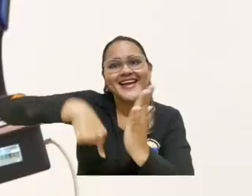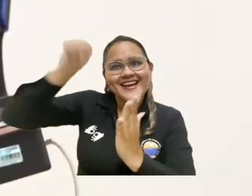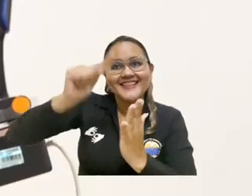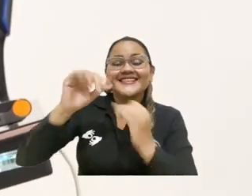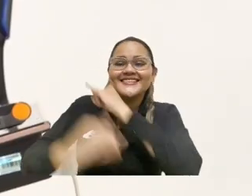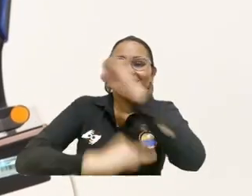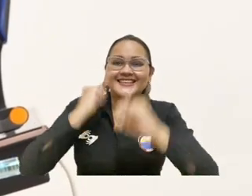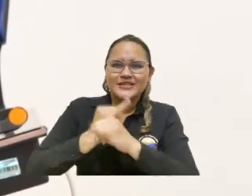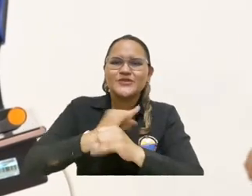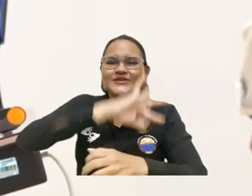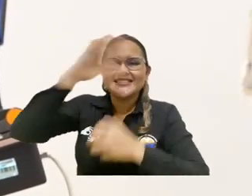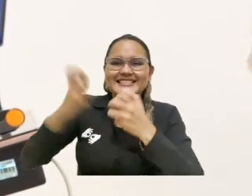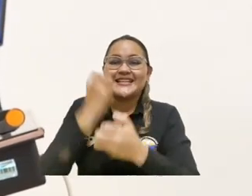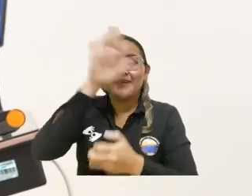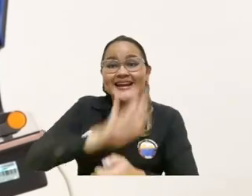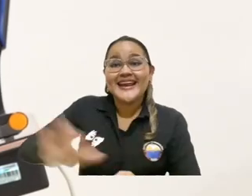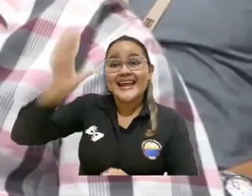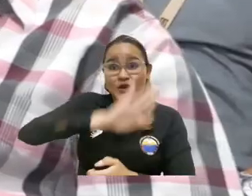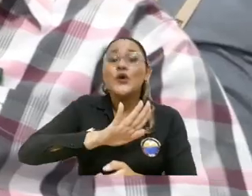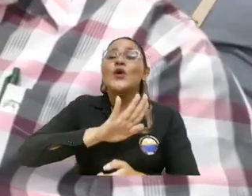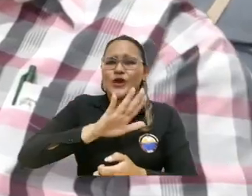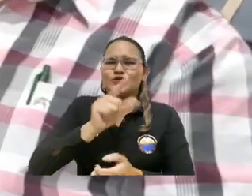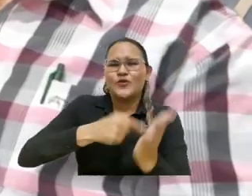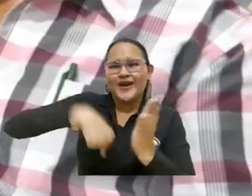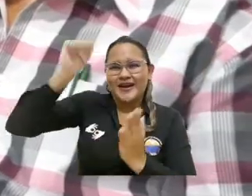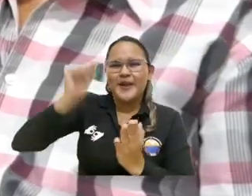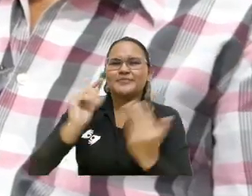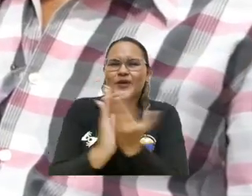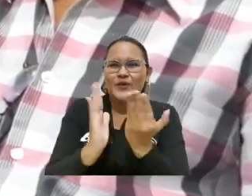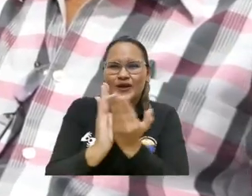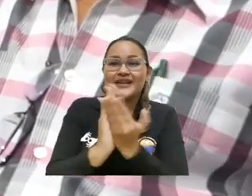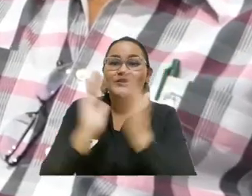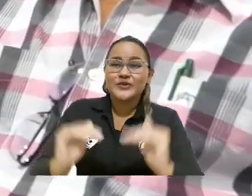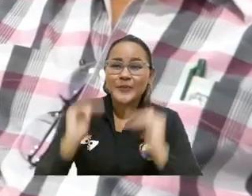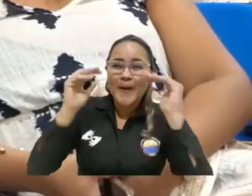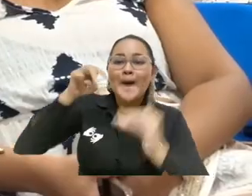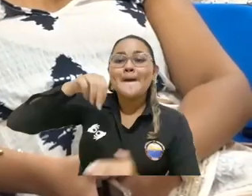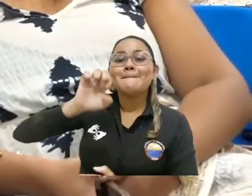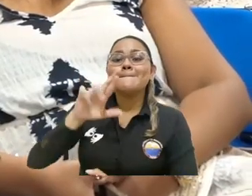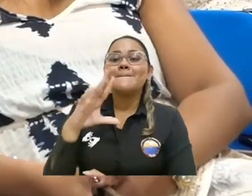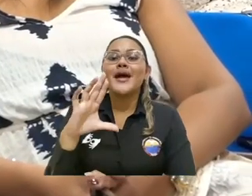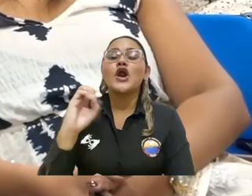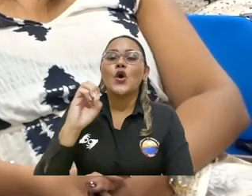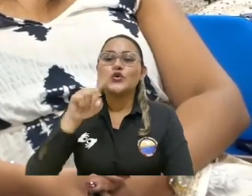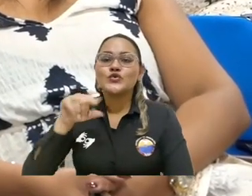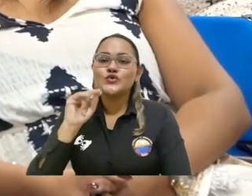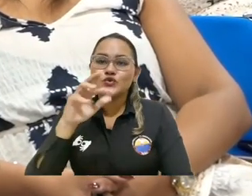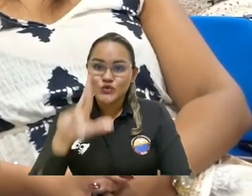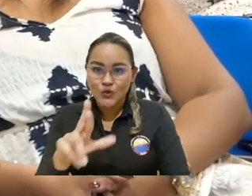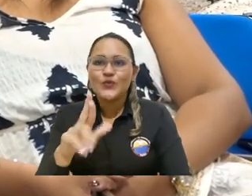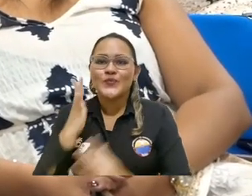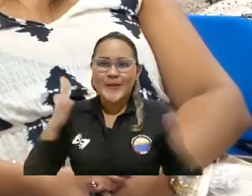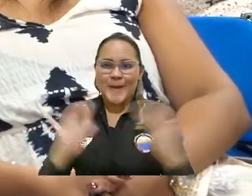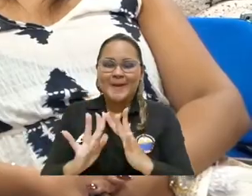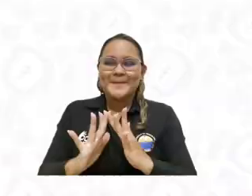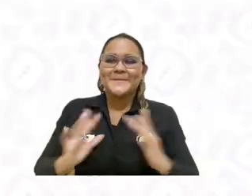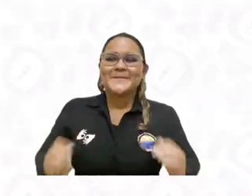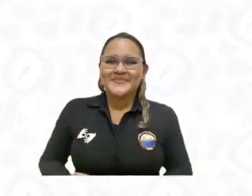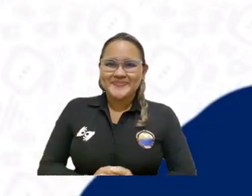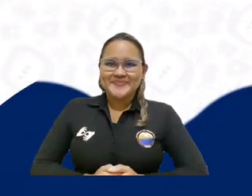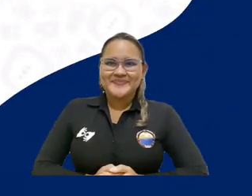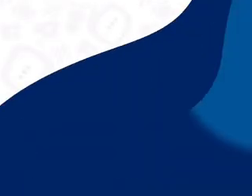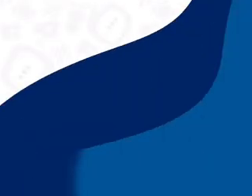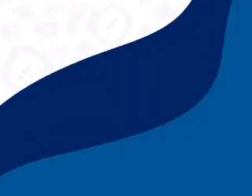a la acreditación internacional del Sistema Regional de Acreditación para la Educación Superior en el Mercosur y Estados Asociados, ARCUSUR.